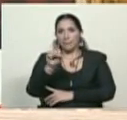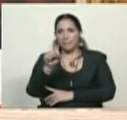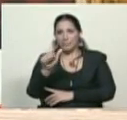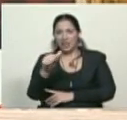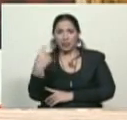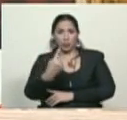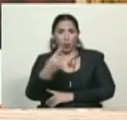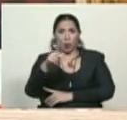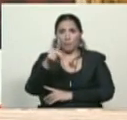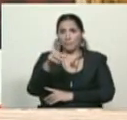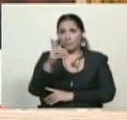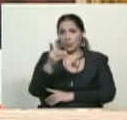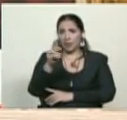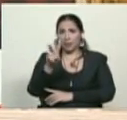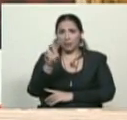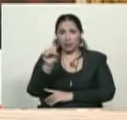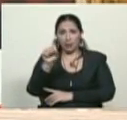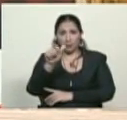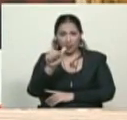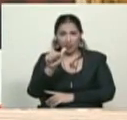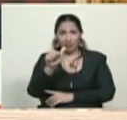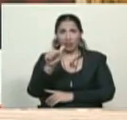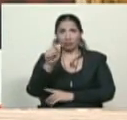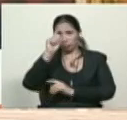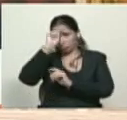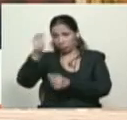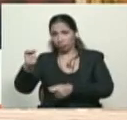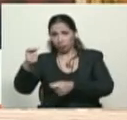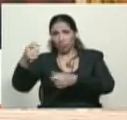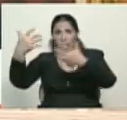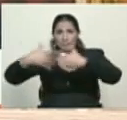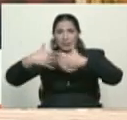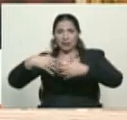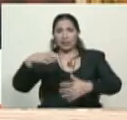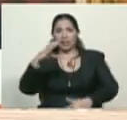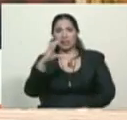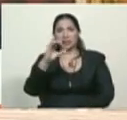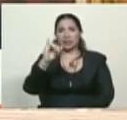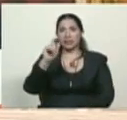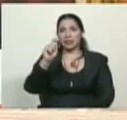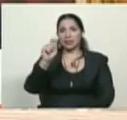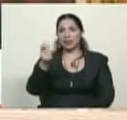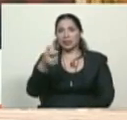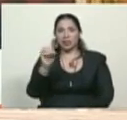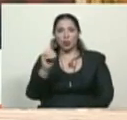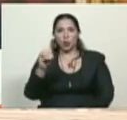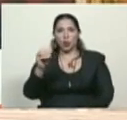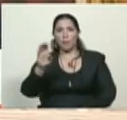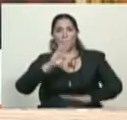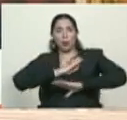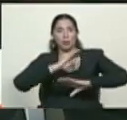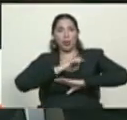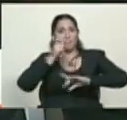PDVSA determina los asuntos de la empresa Citgo, es propiedad del pueblo venezolano y así la vamos a defender.